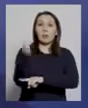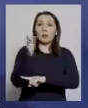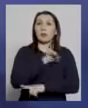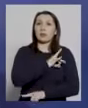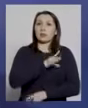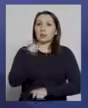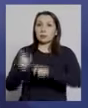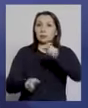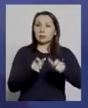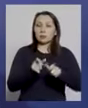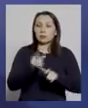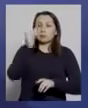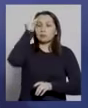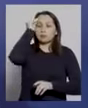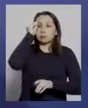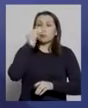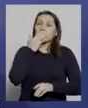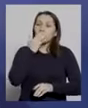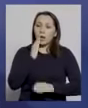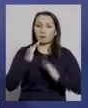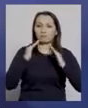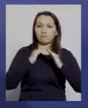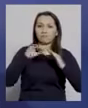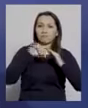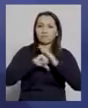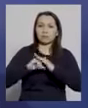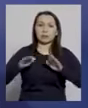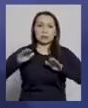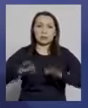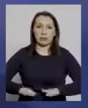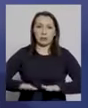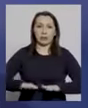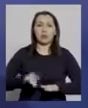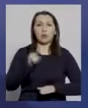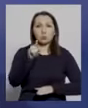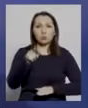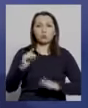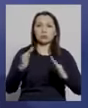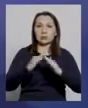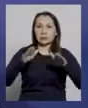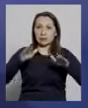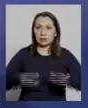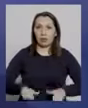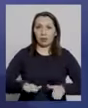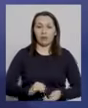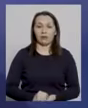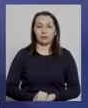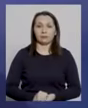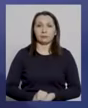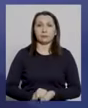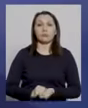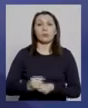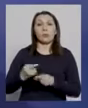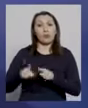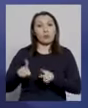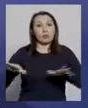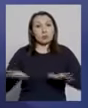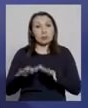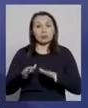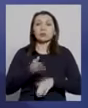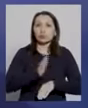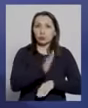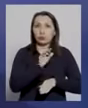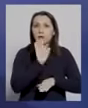de las personas para que se mantengan en su casa. Quédate en casa. El resto del esfuerzo hay que